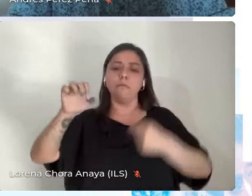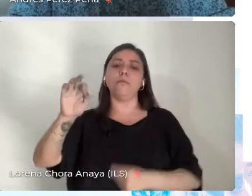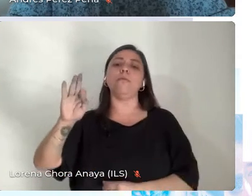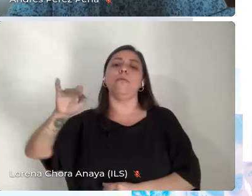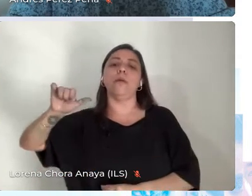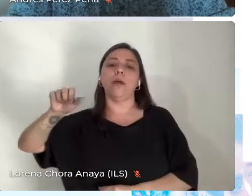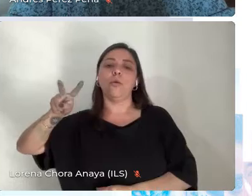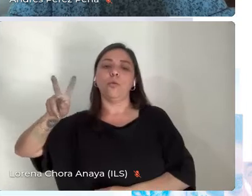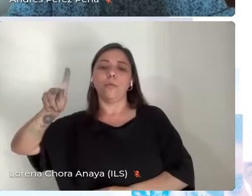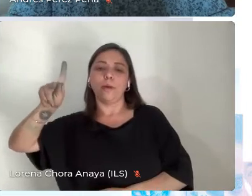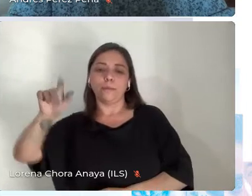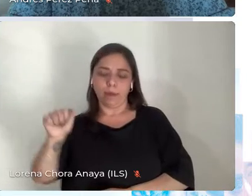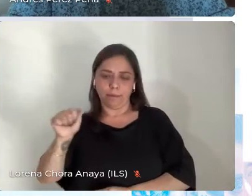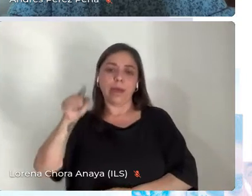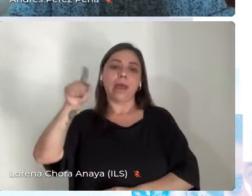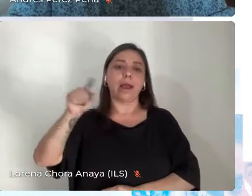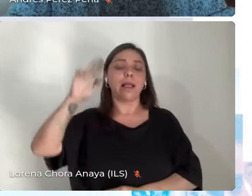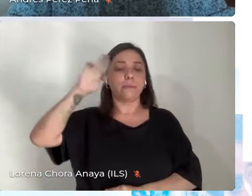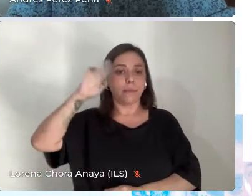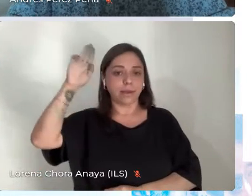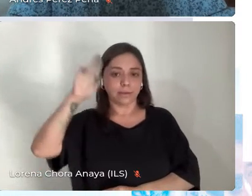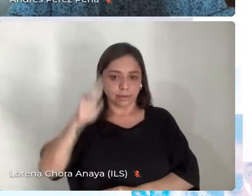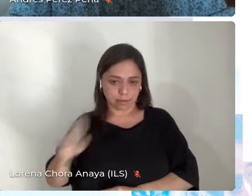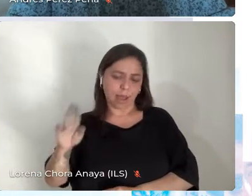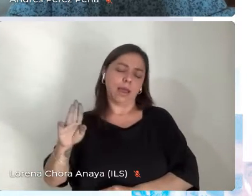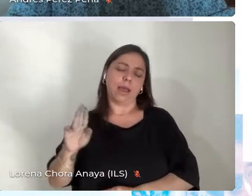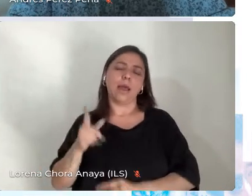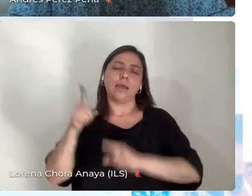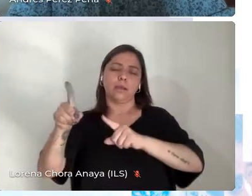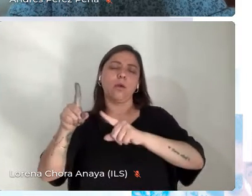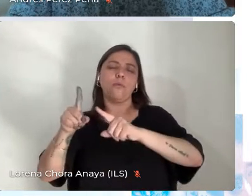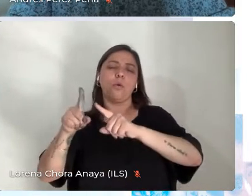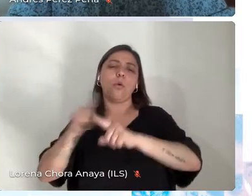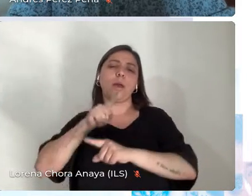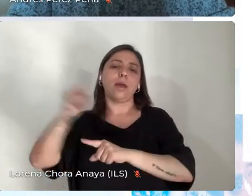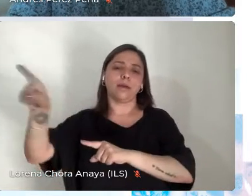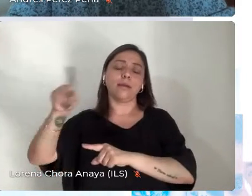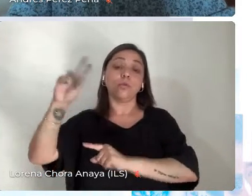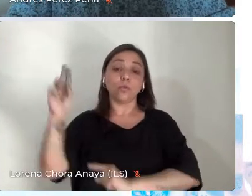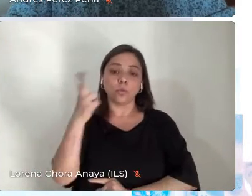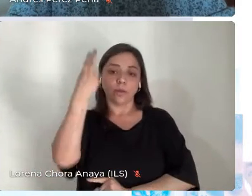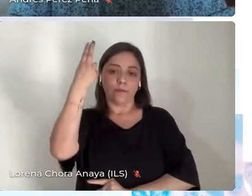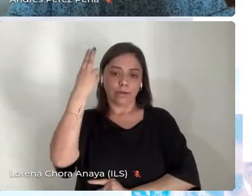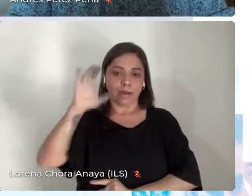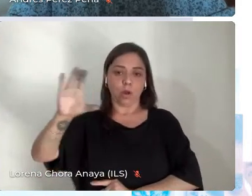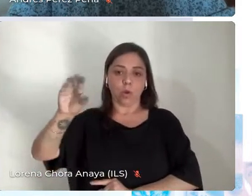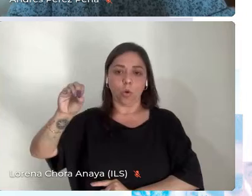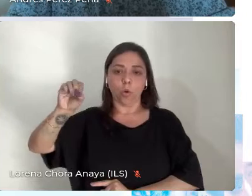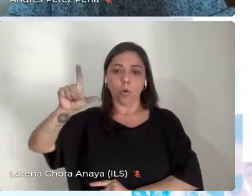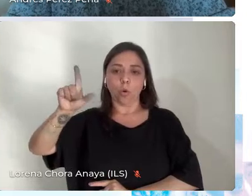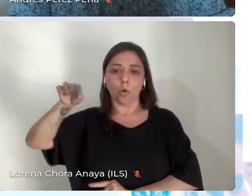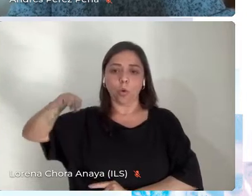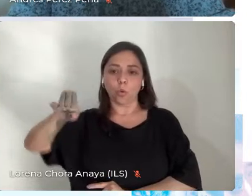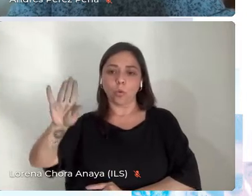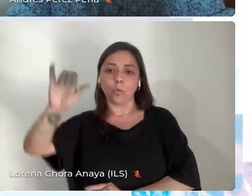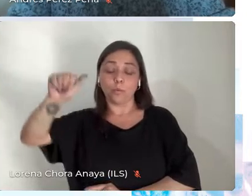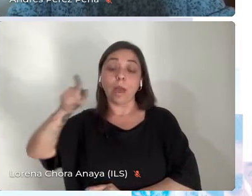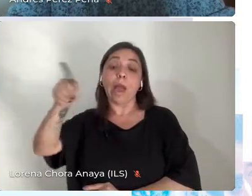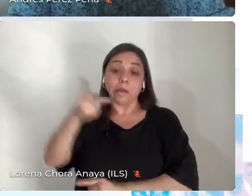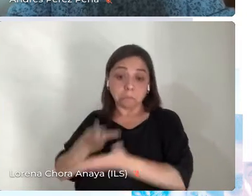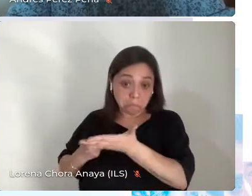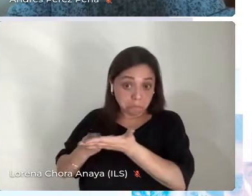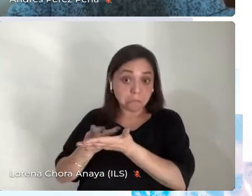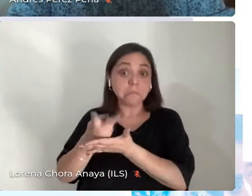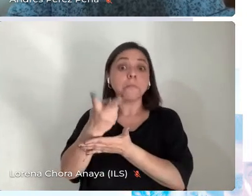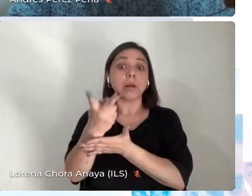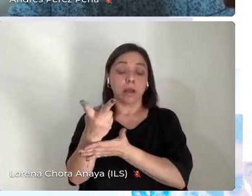of Science in Architecture and Urban Design de Columbia University, donde también recibió el premio Lucille